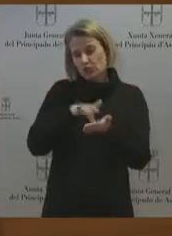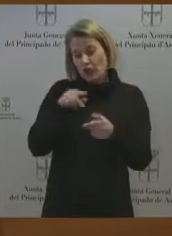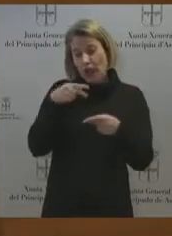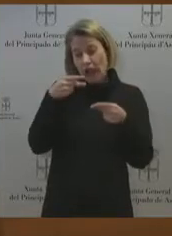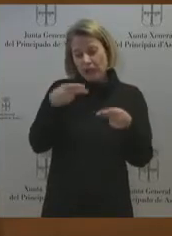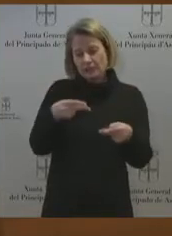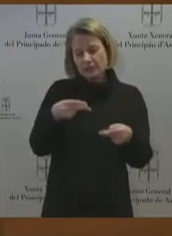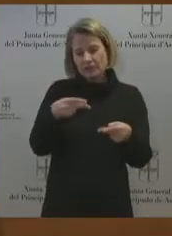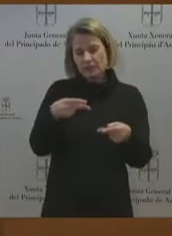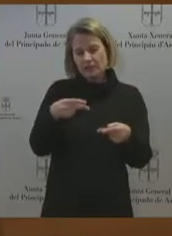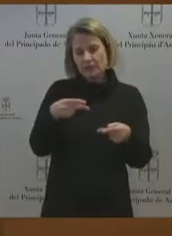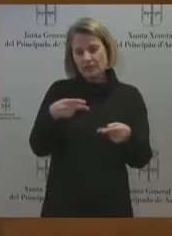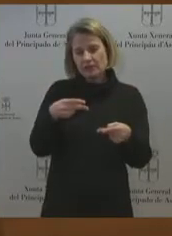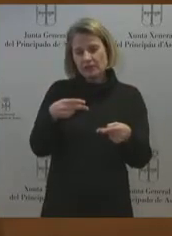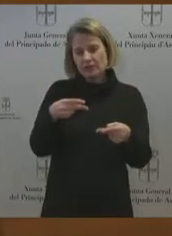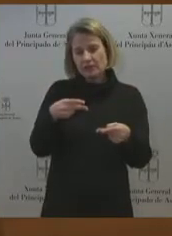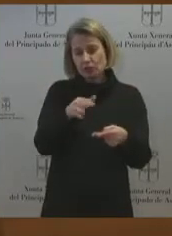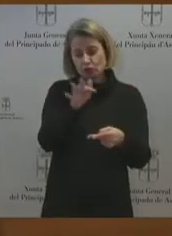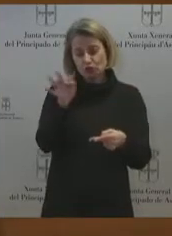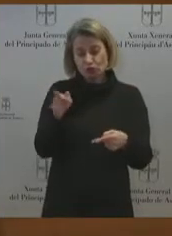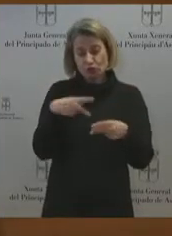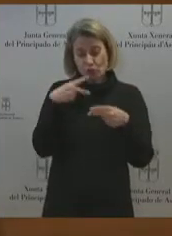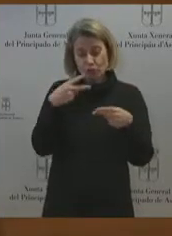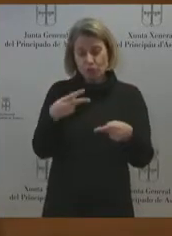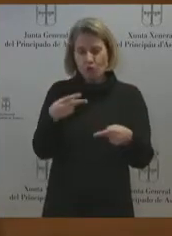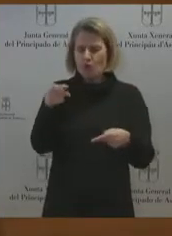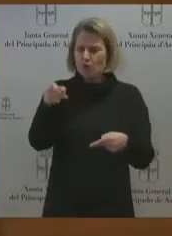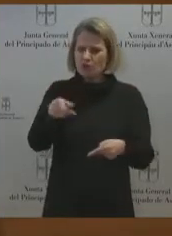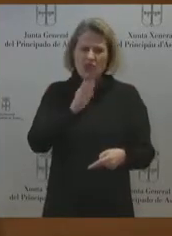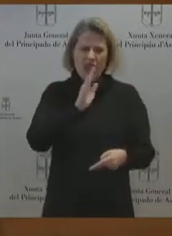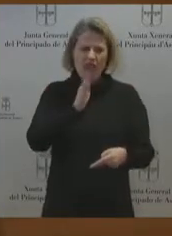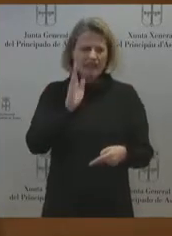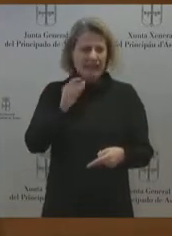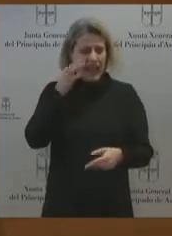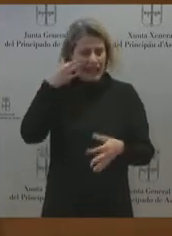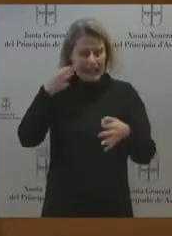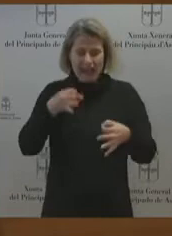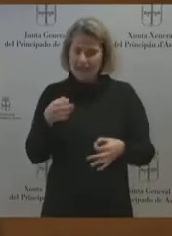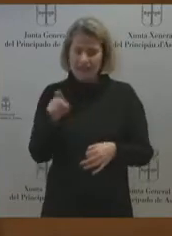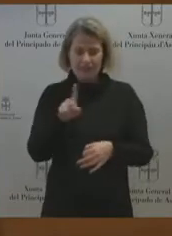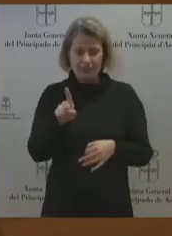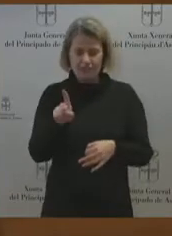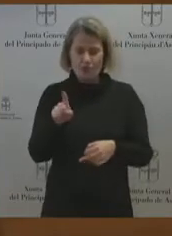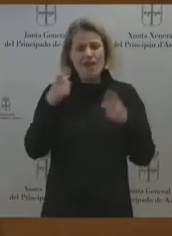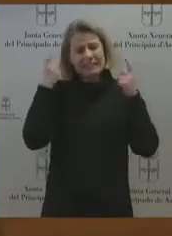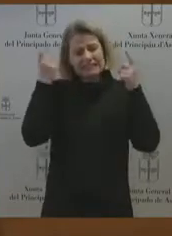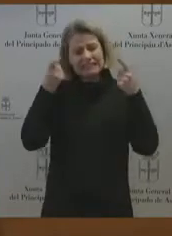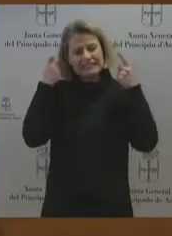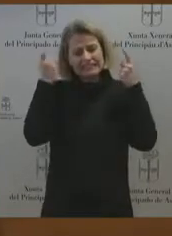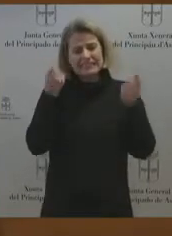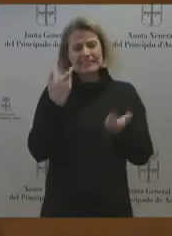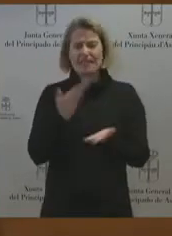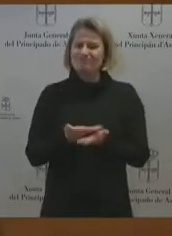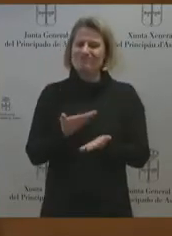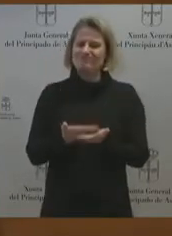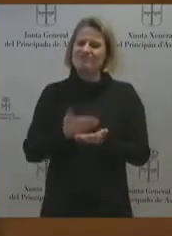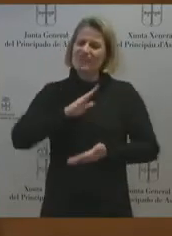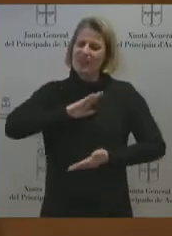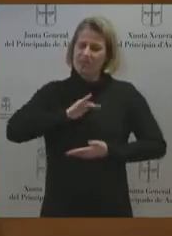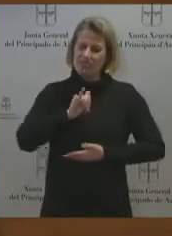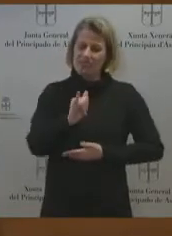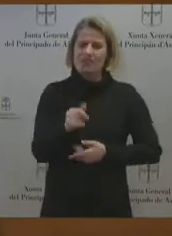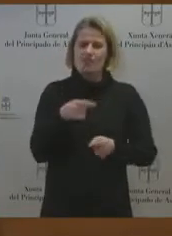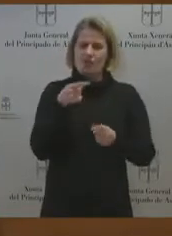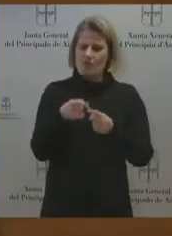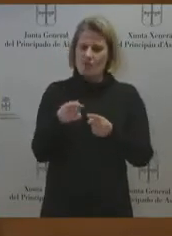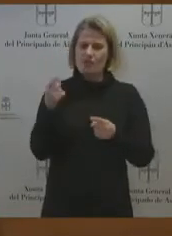intentar atacar la realidad de lo que está ocurriendo, sino que intente demostrar que tiene capacidad para volver a coger otra vez las riendas de su consejería, porque